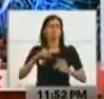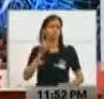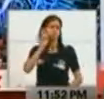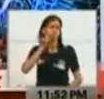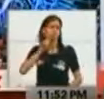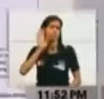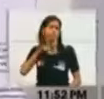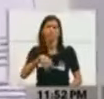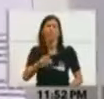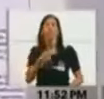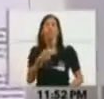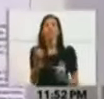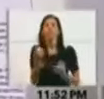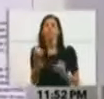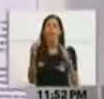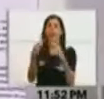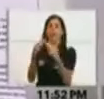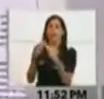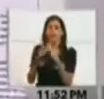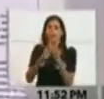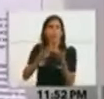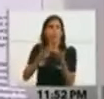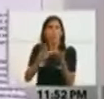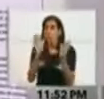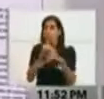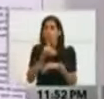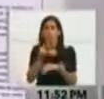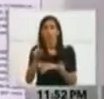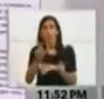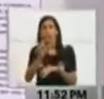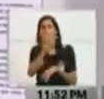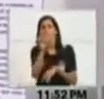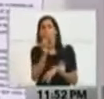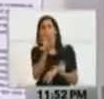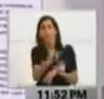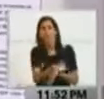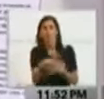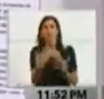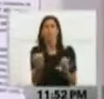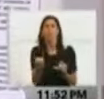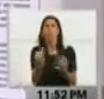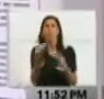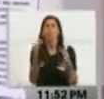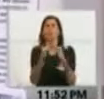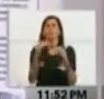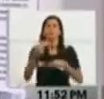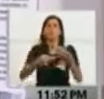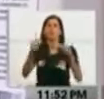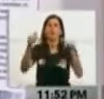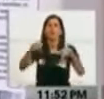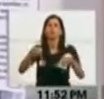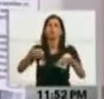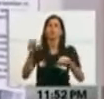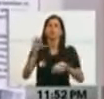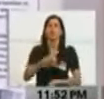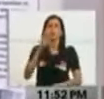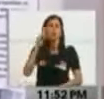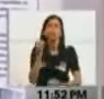Déficit de vivienda. Problema sin solución inmediata en Guayana. ¿Cuántas viviendas han construido la revolución ahorita, Rangel?